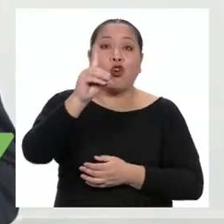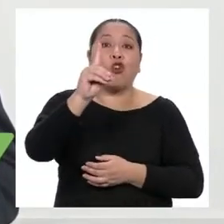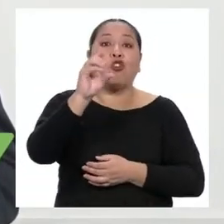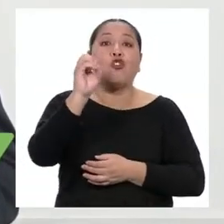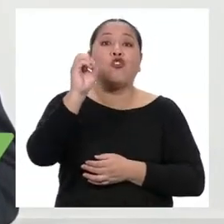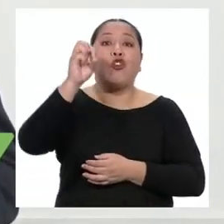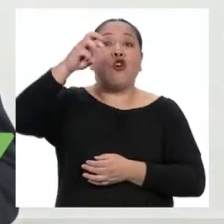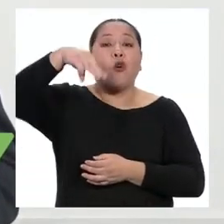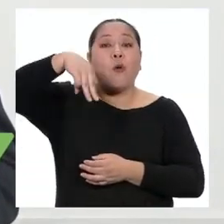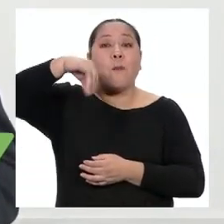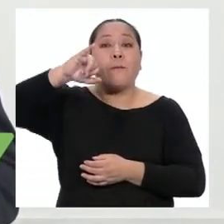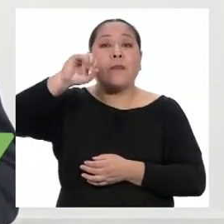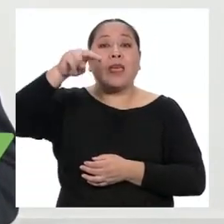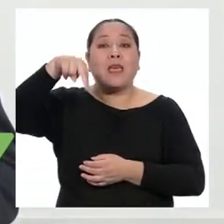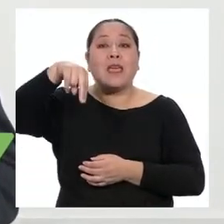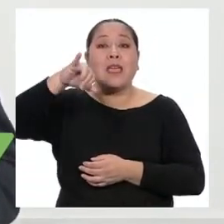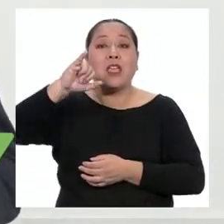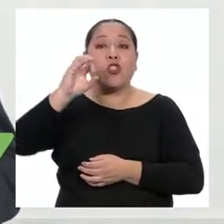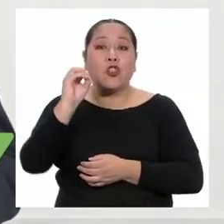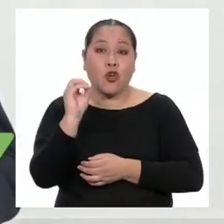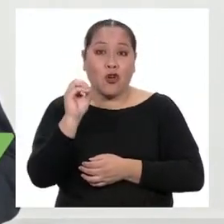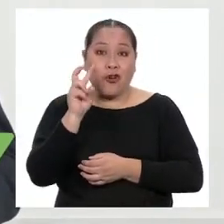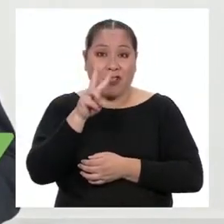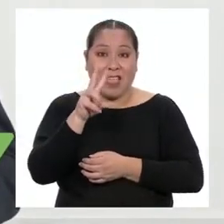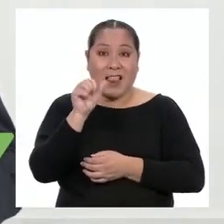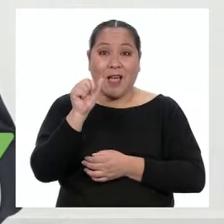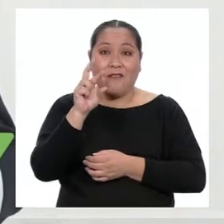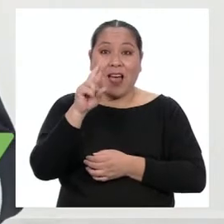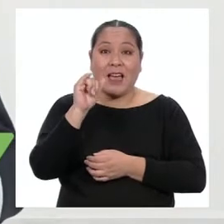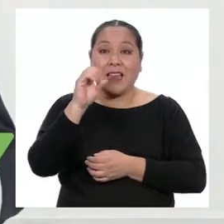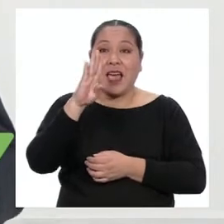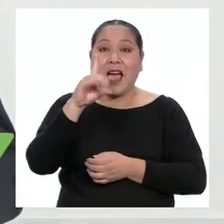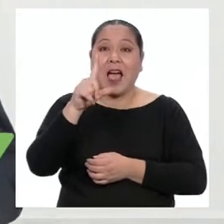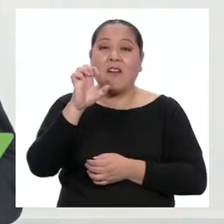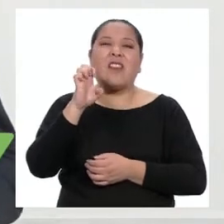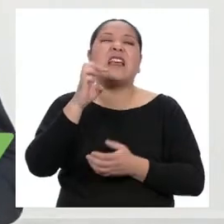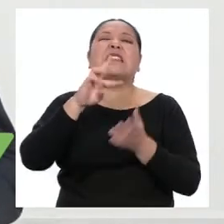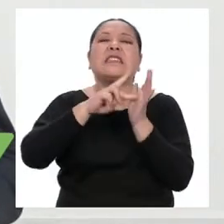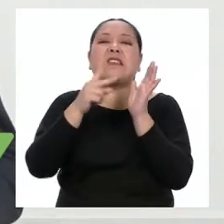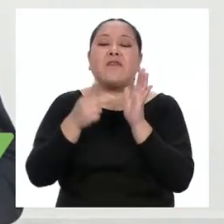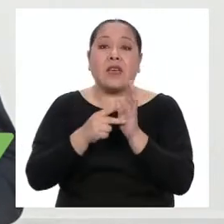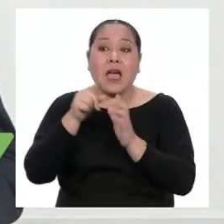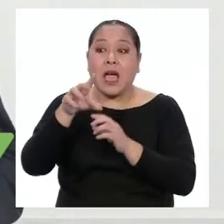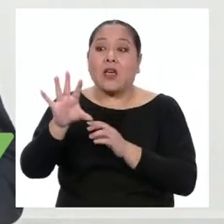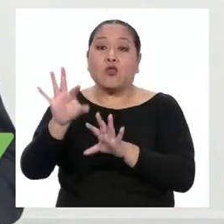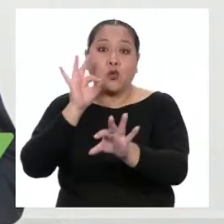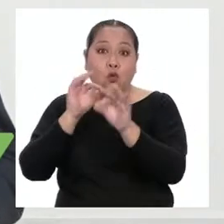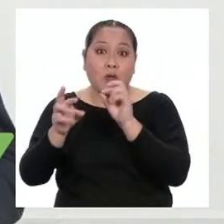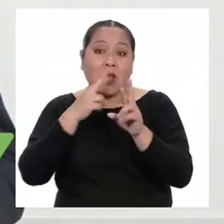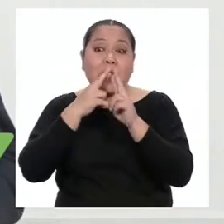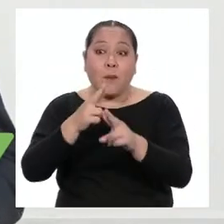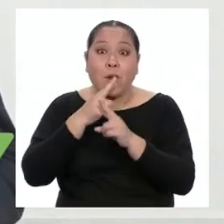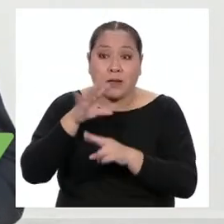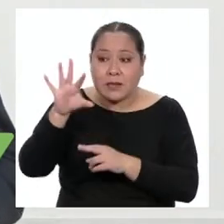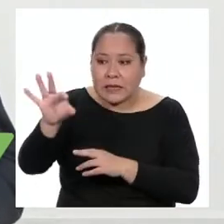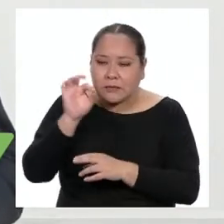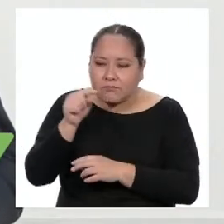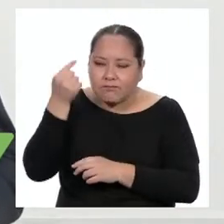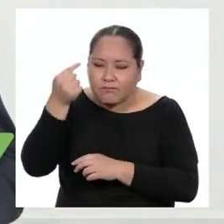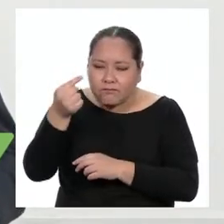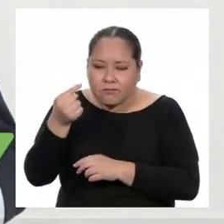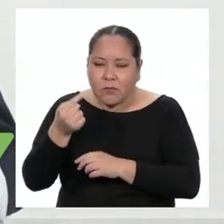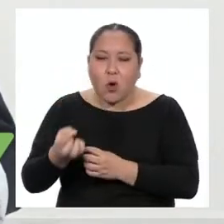los valores que puede tener la variable, es decir, las respuestas que puedes obtener en cada una de las